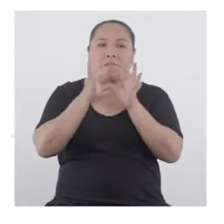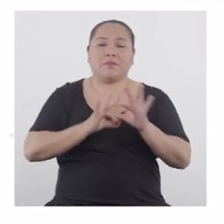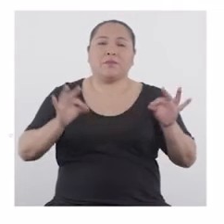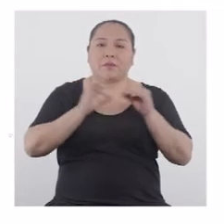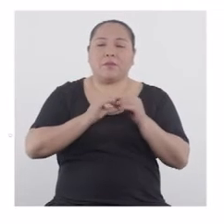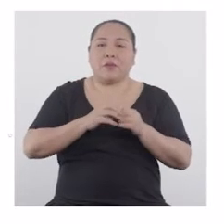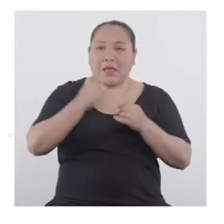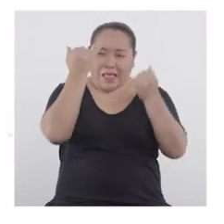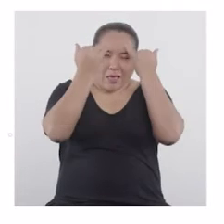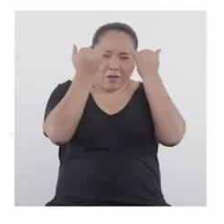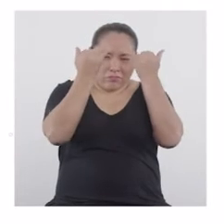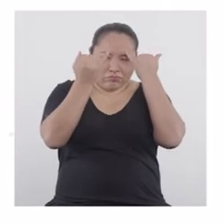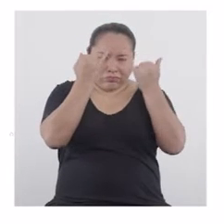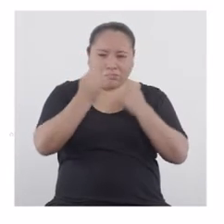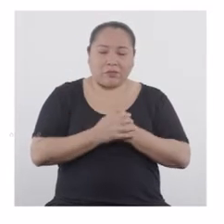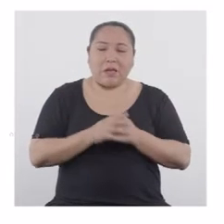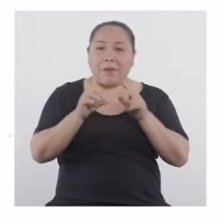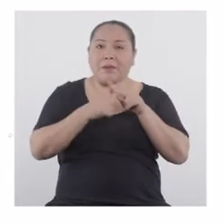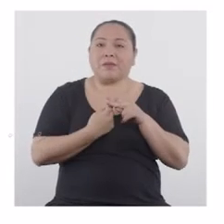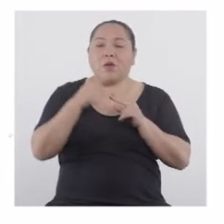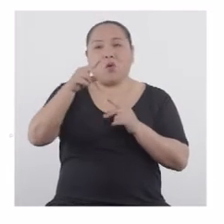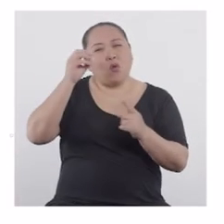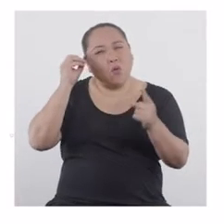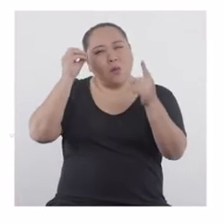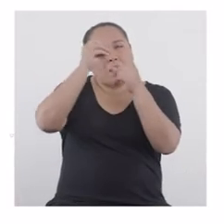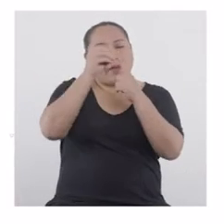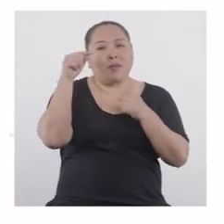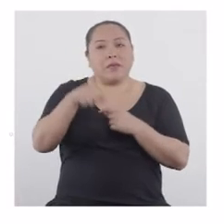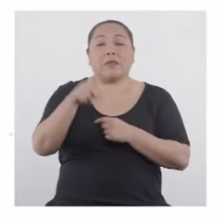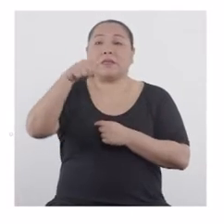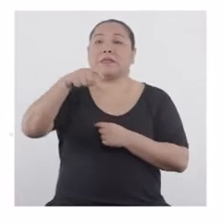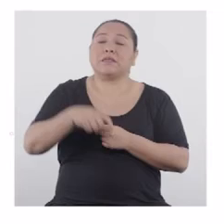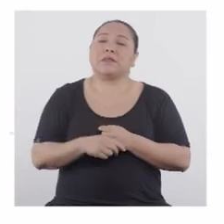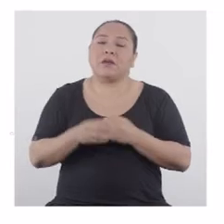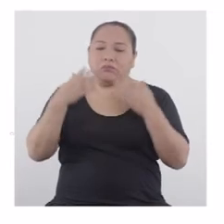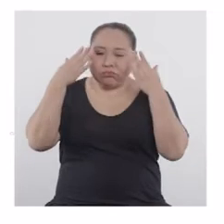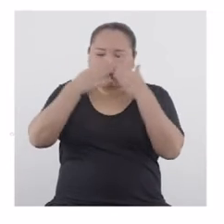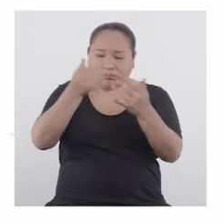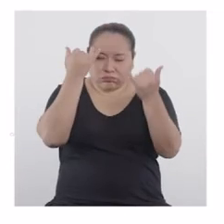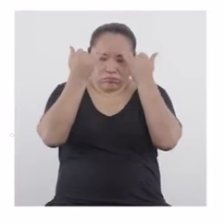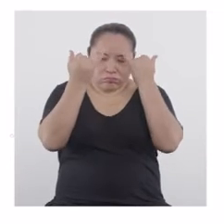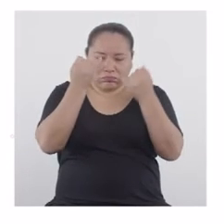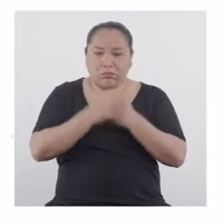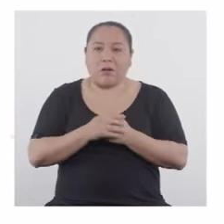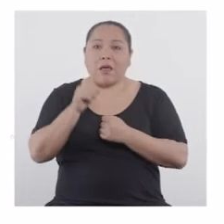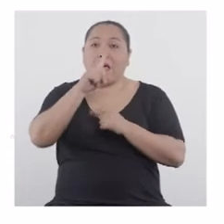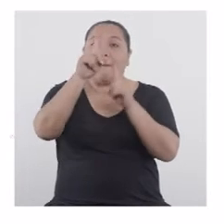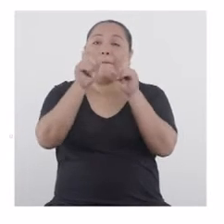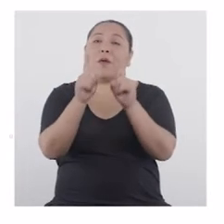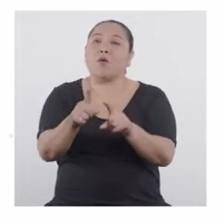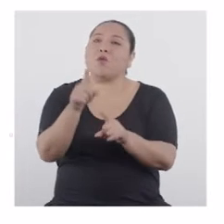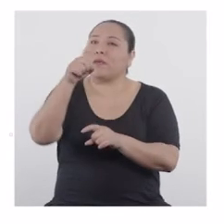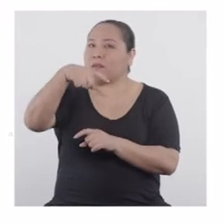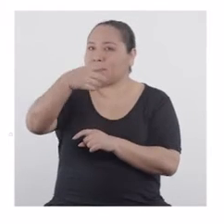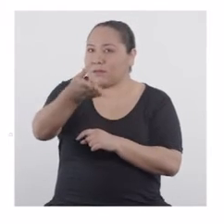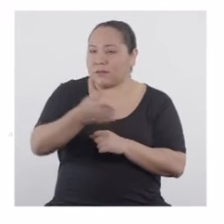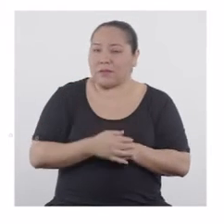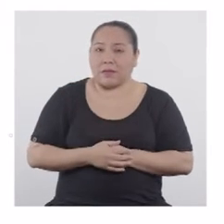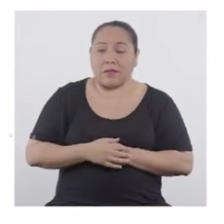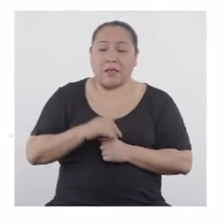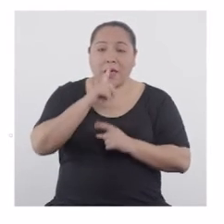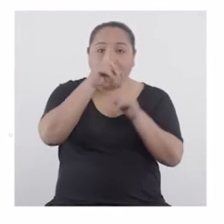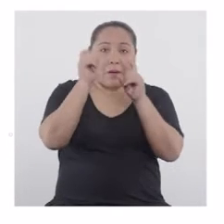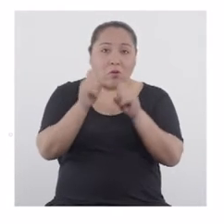importantes en el brainstorming es el de partir de un desafío, lo cual requiere el foco creativo, que será la pregunta desafiante.